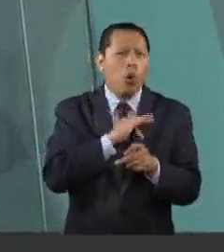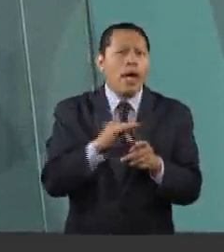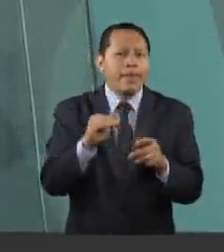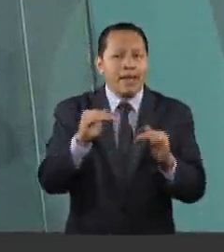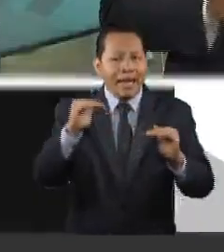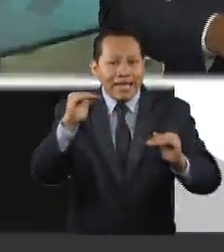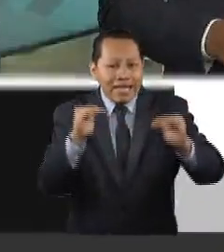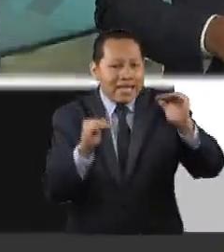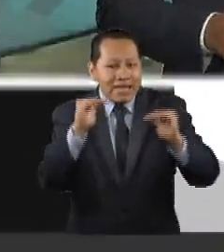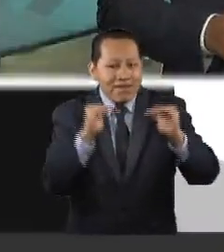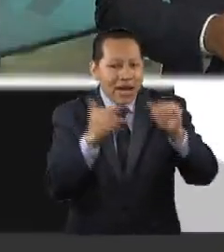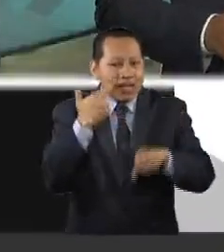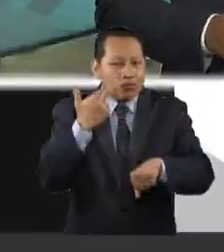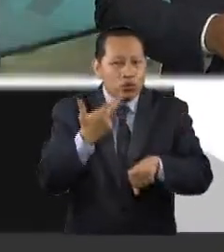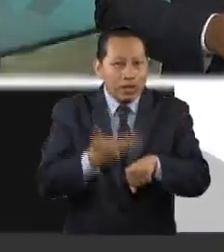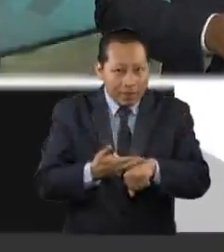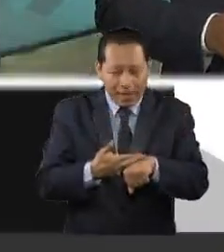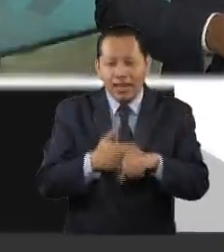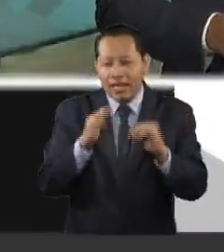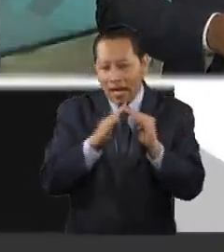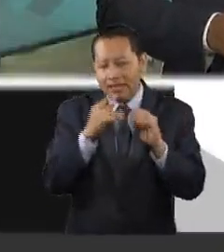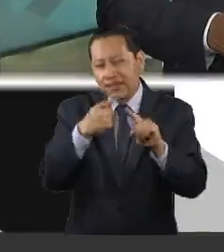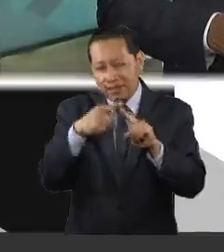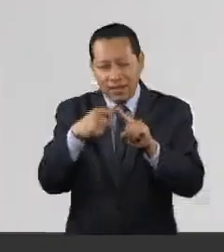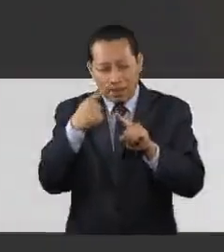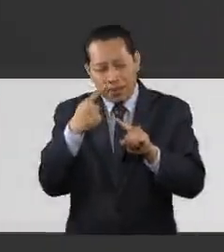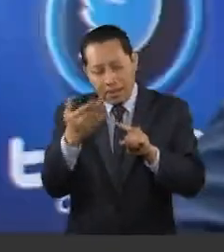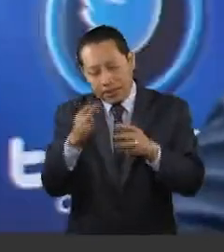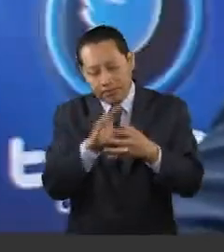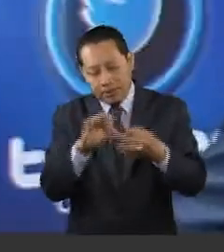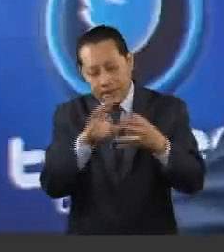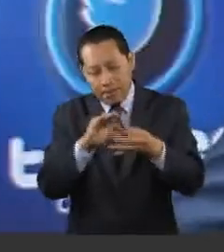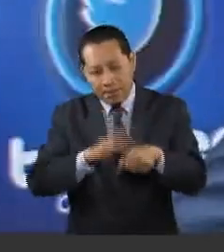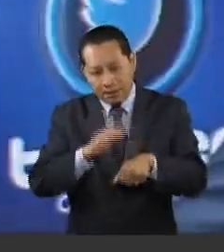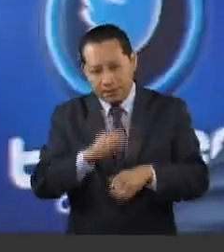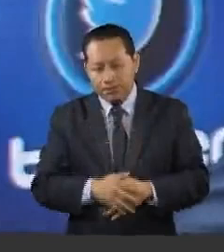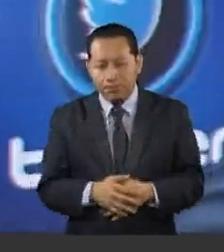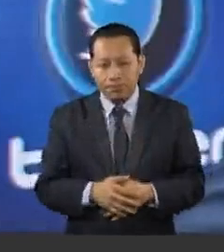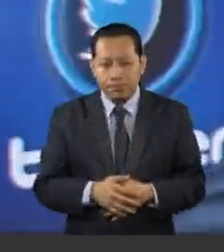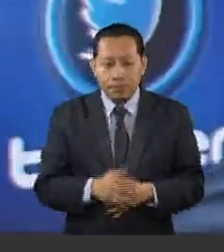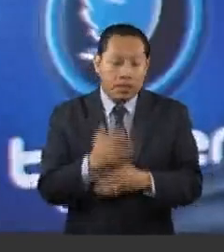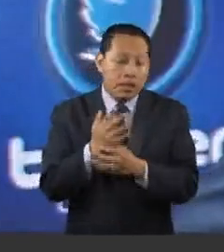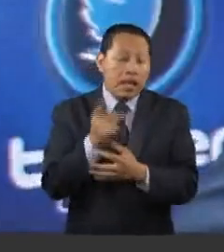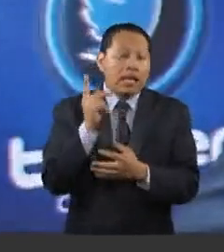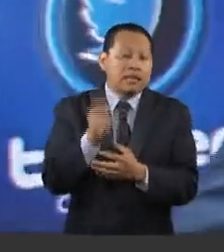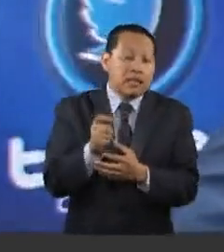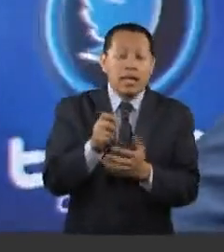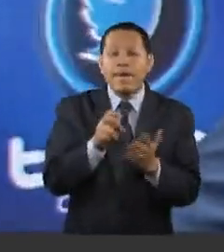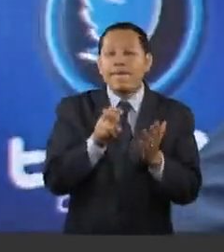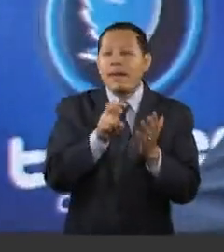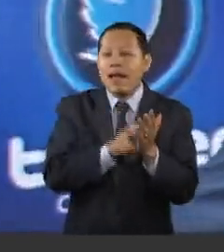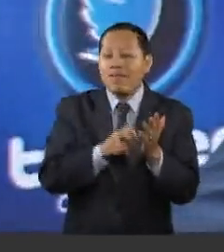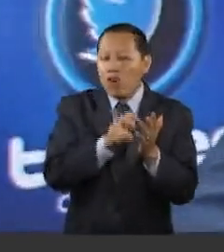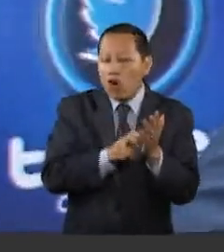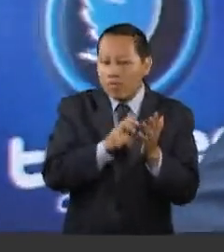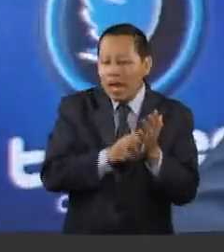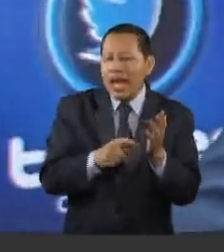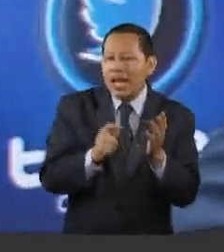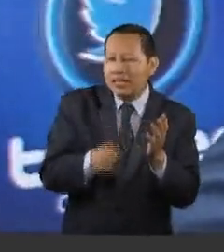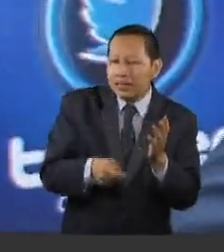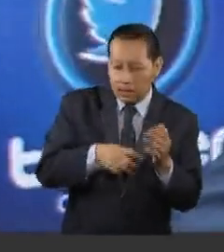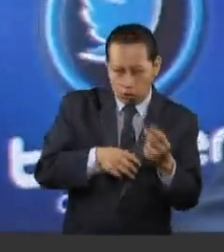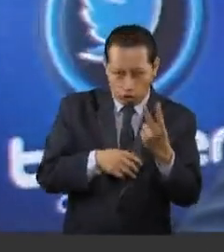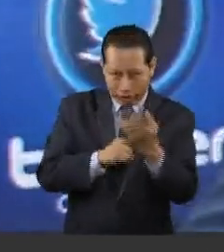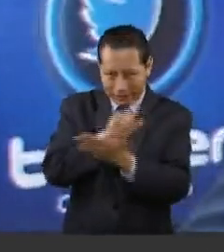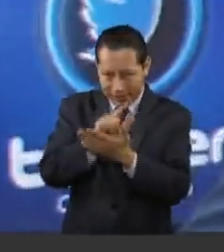en un futuro vea y en qué consiste esta reforma se reforman dos leyes